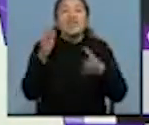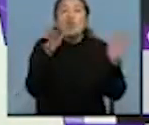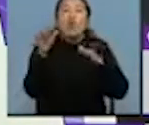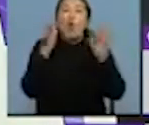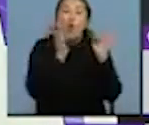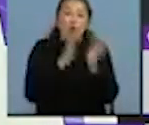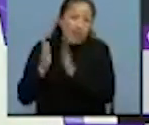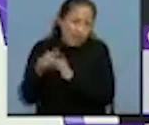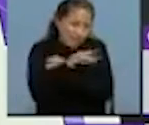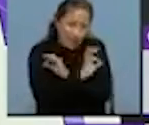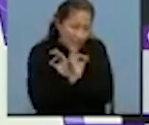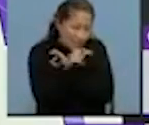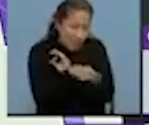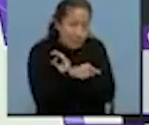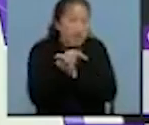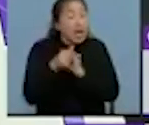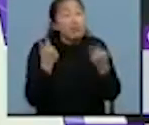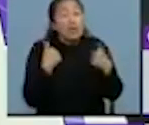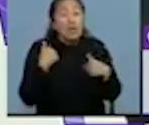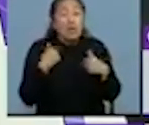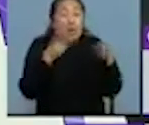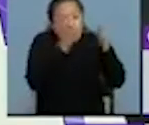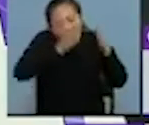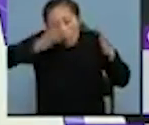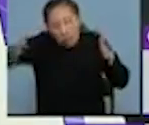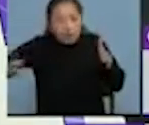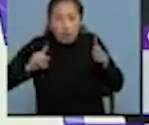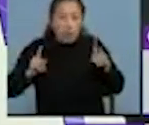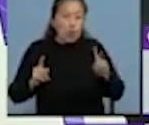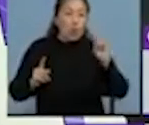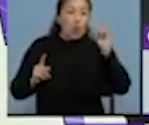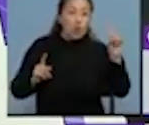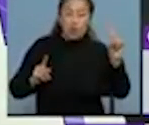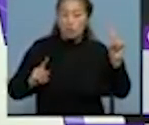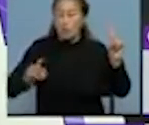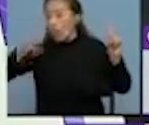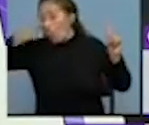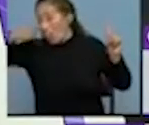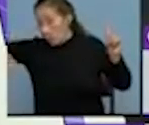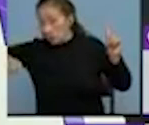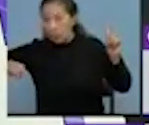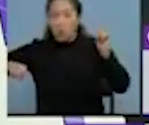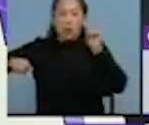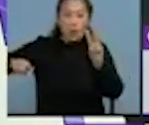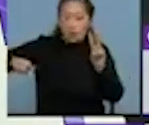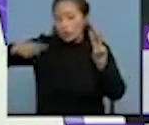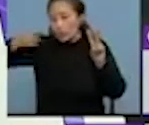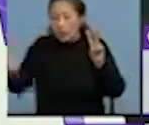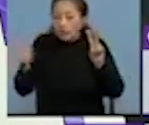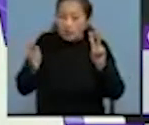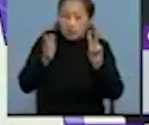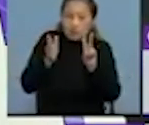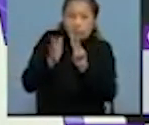nada más. Entonces. Exacto. Entonces acá lo que decidieron fue hacer eso. En vez de seguir ese orden, empezar con el primero de la camiseta y el último. 1, 23. Y